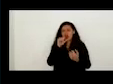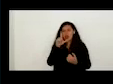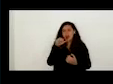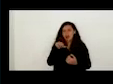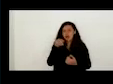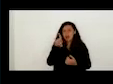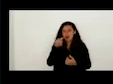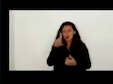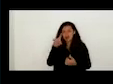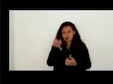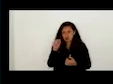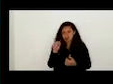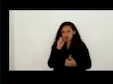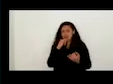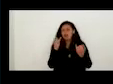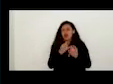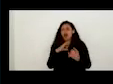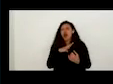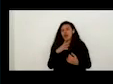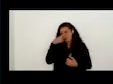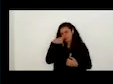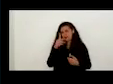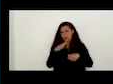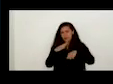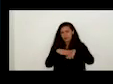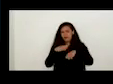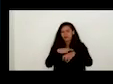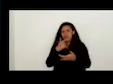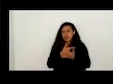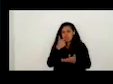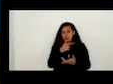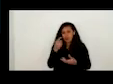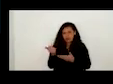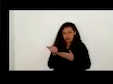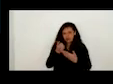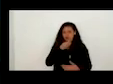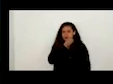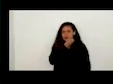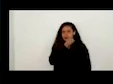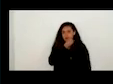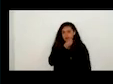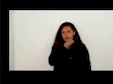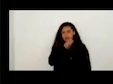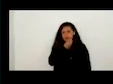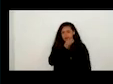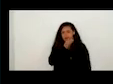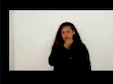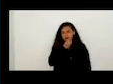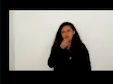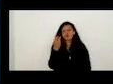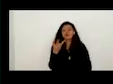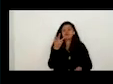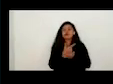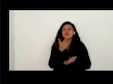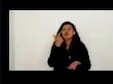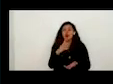su mayor proporción nos aportan grasas. Esas grasas tienen funciones porque esas grasas